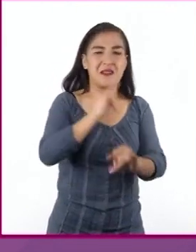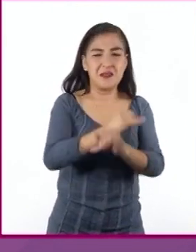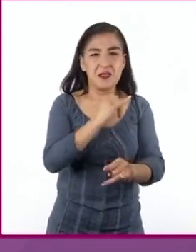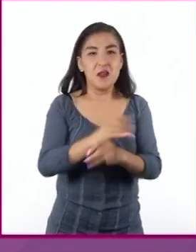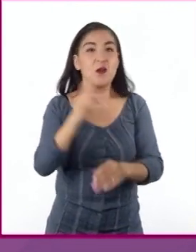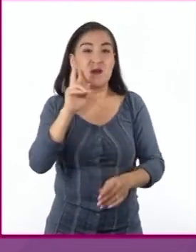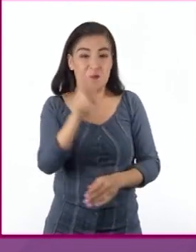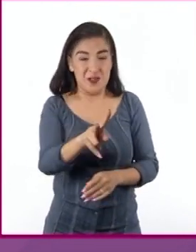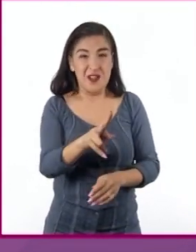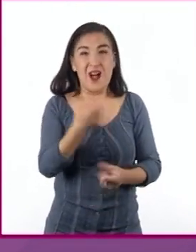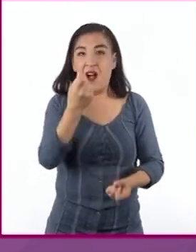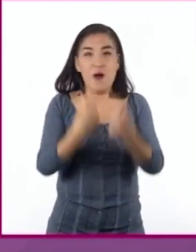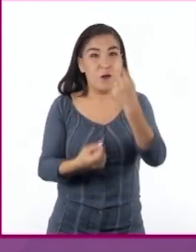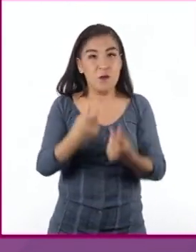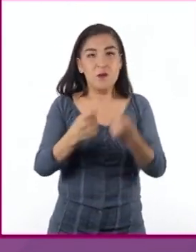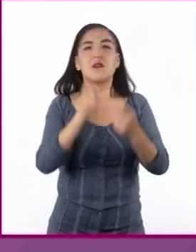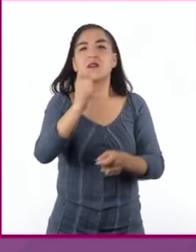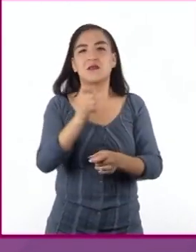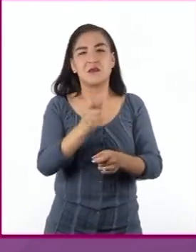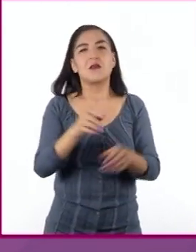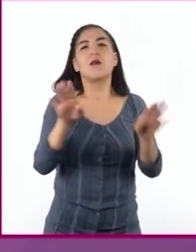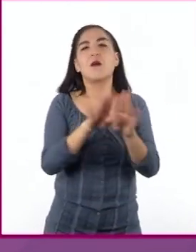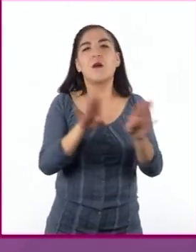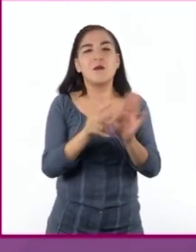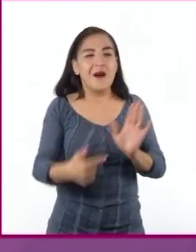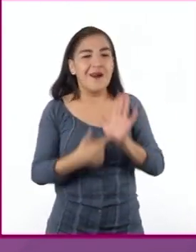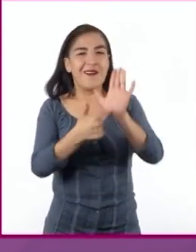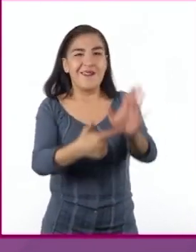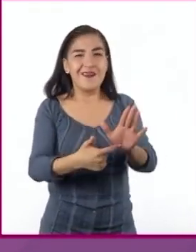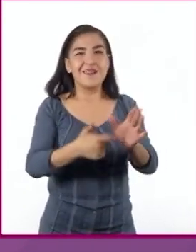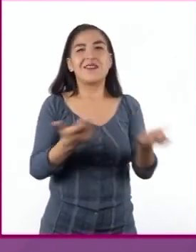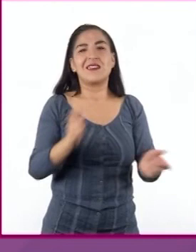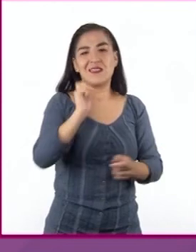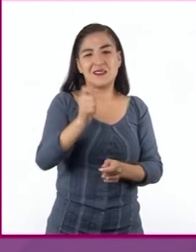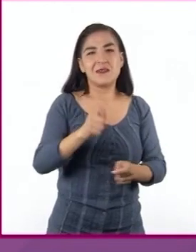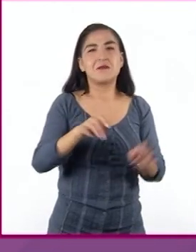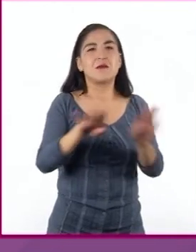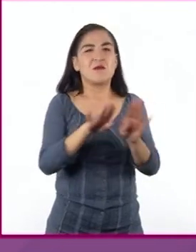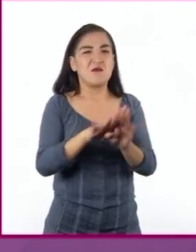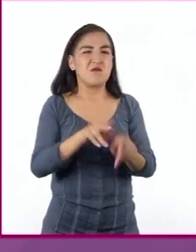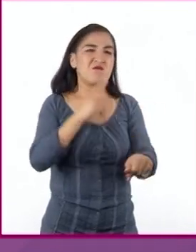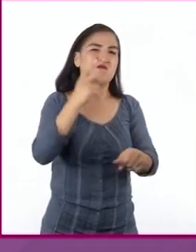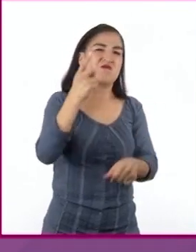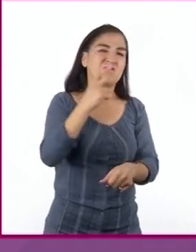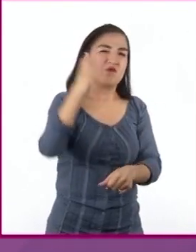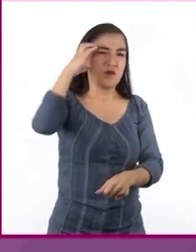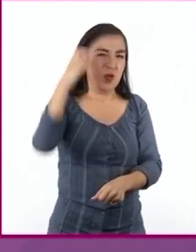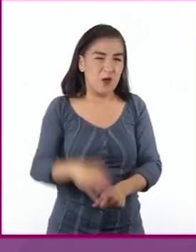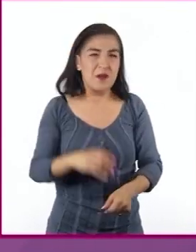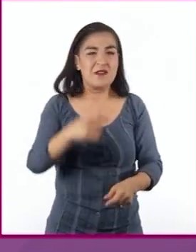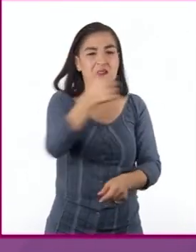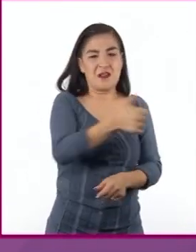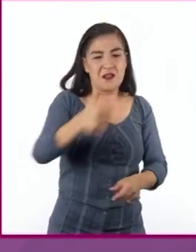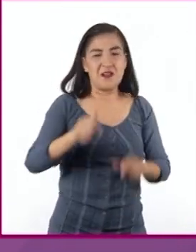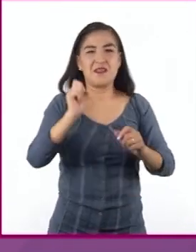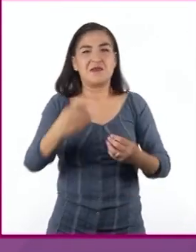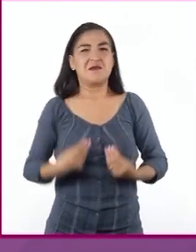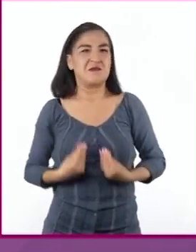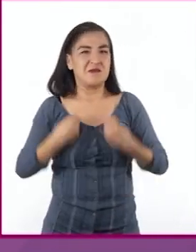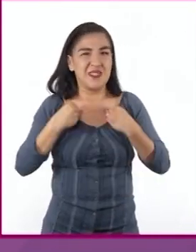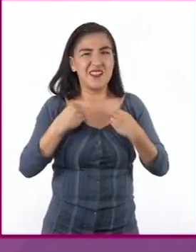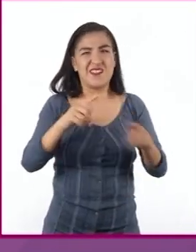los contenidos promueven estereotipos, roles de género y violencia. Compartan con sus